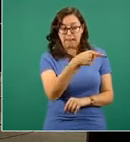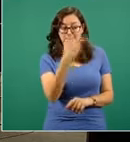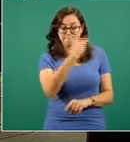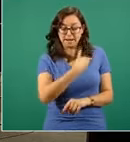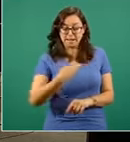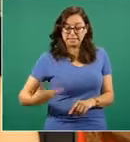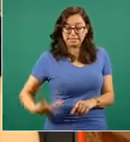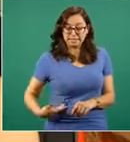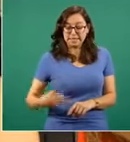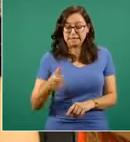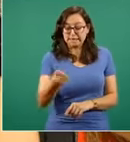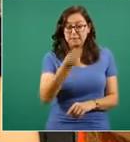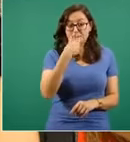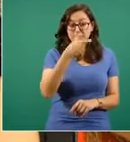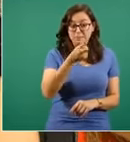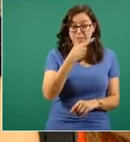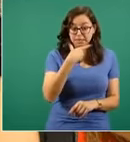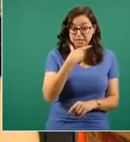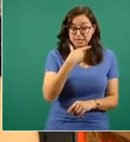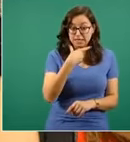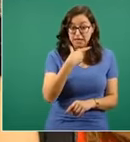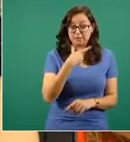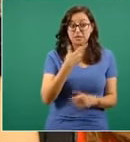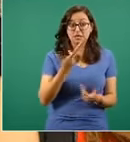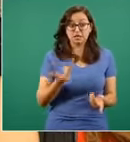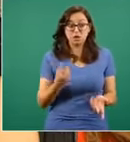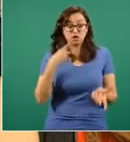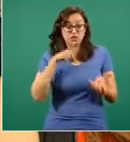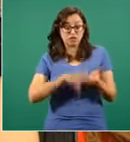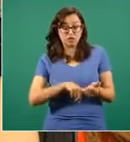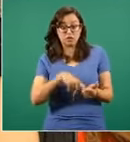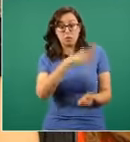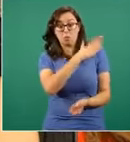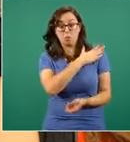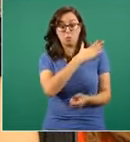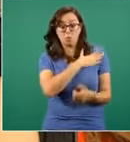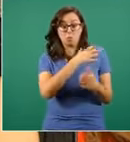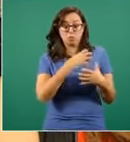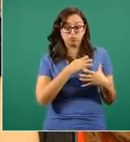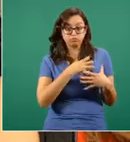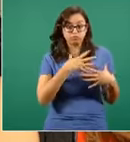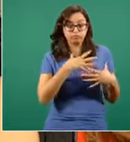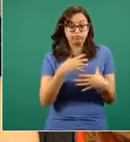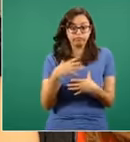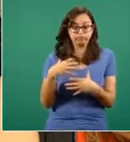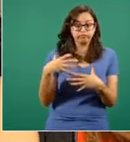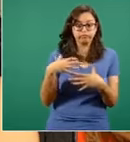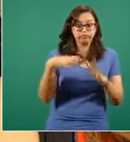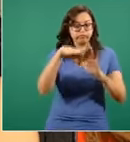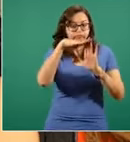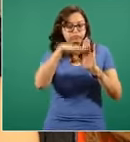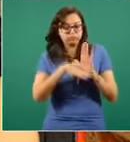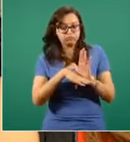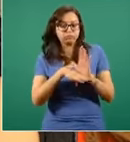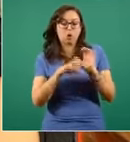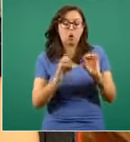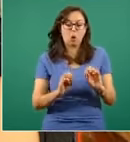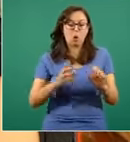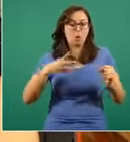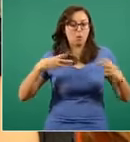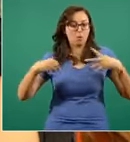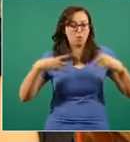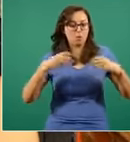ver para reducir la inflamación pulmonar o evitar la replicación grave del virus. No sé si nos